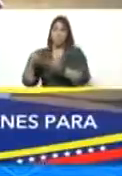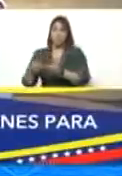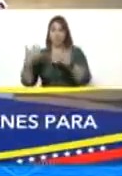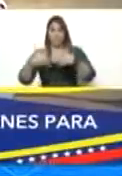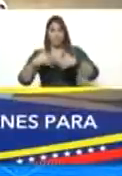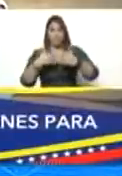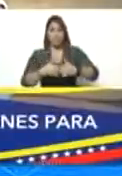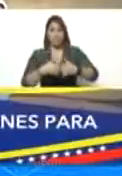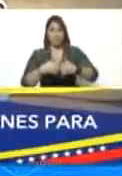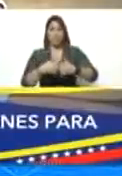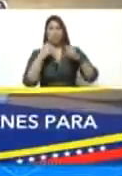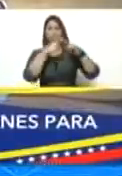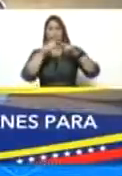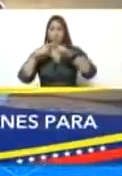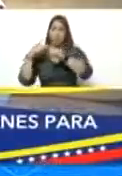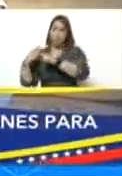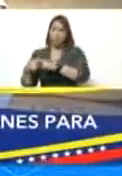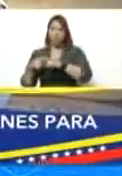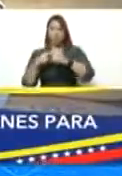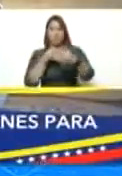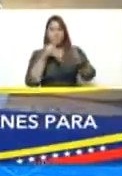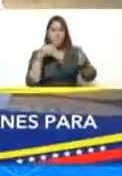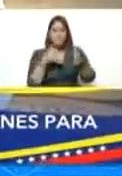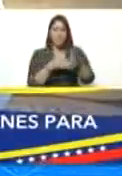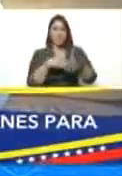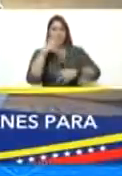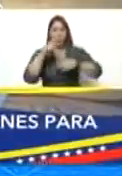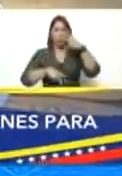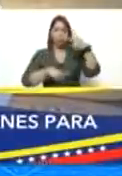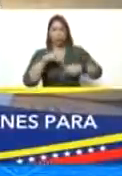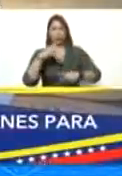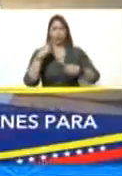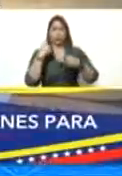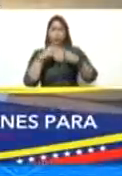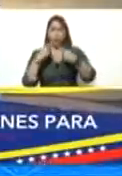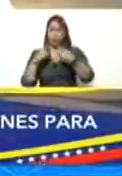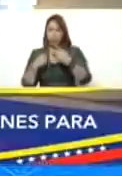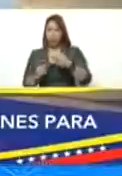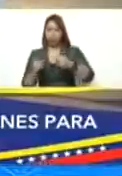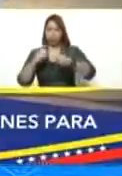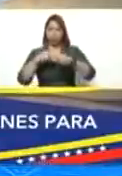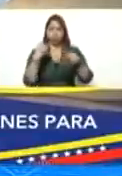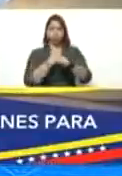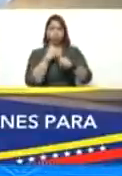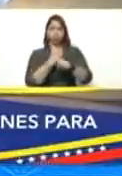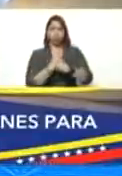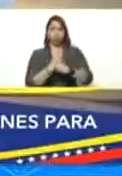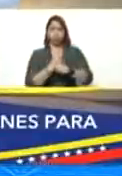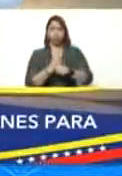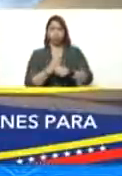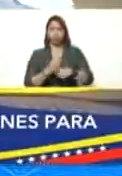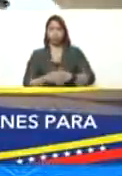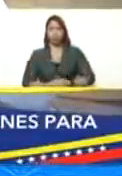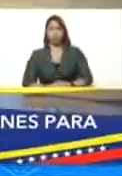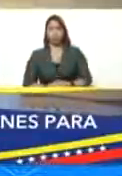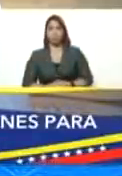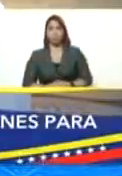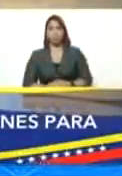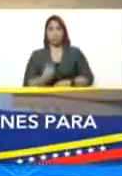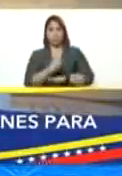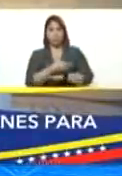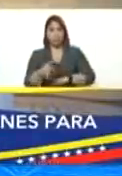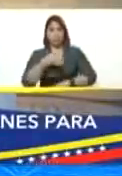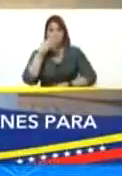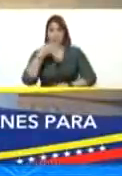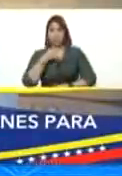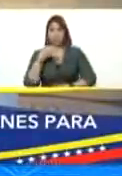mil, se multiplica por productos, producción, generación de empleo. Bueno, Rosa, ve redondeando porque se nos está yendo la tarde.